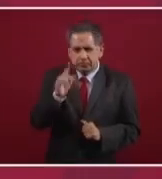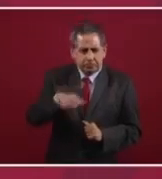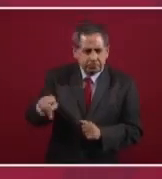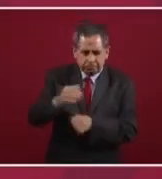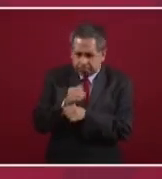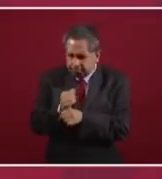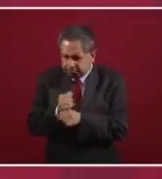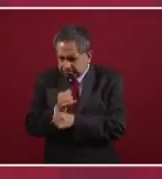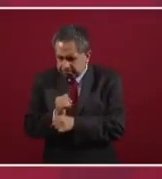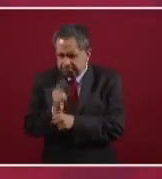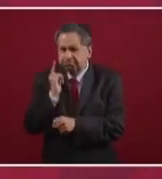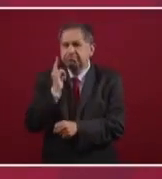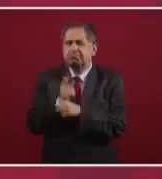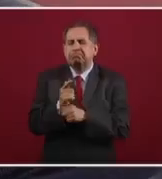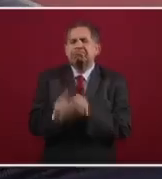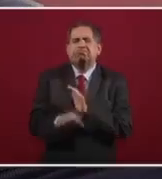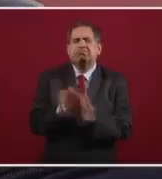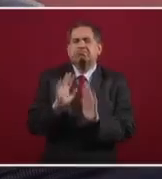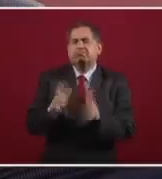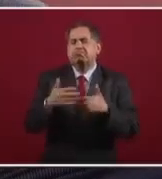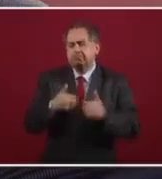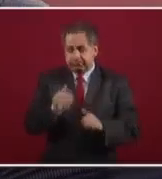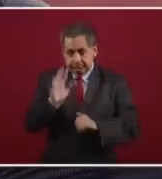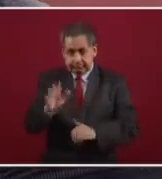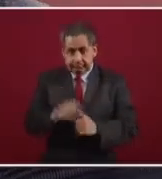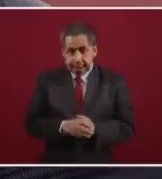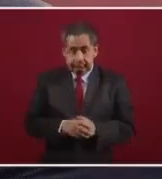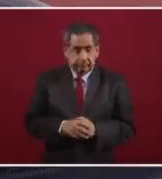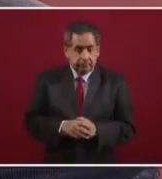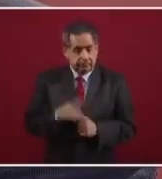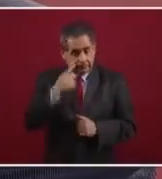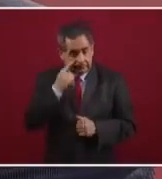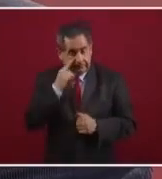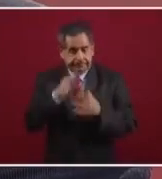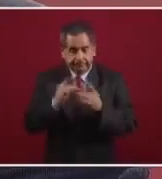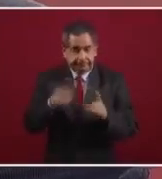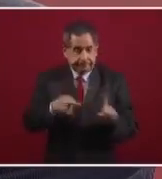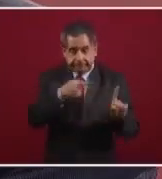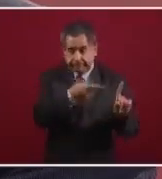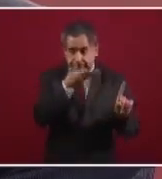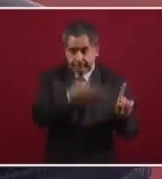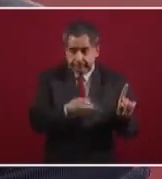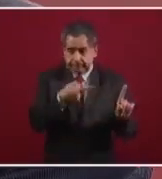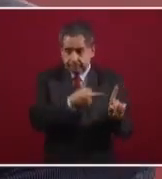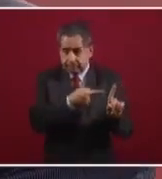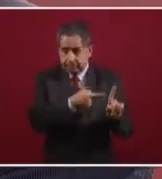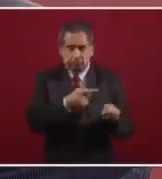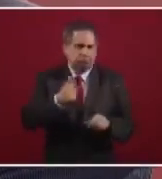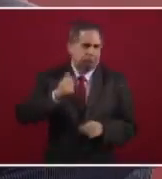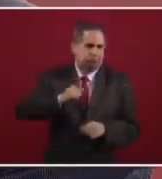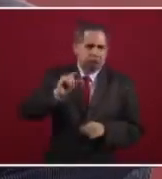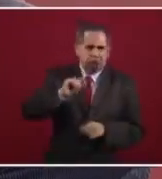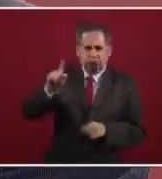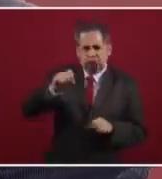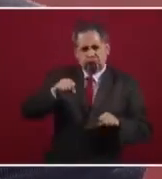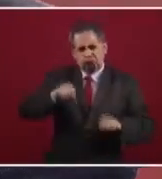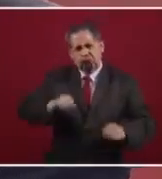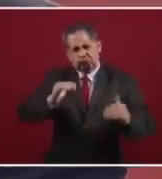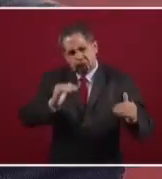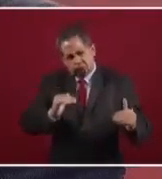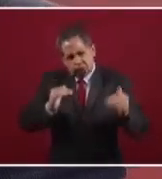investiga, de que un personaje muy influyente, un